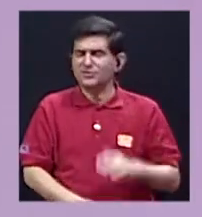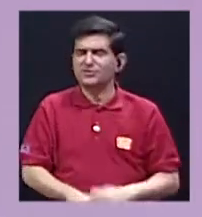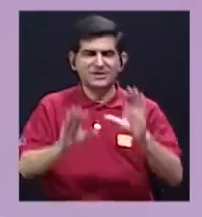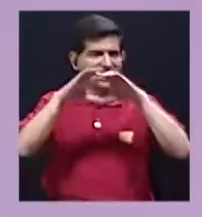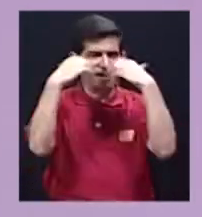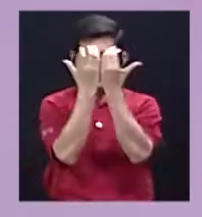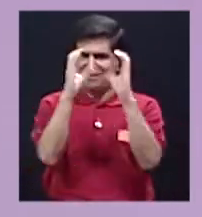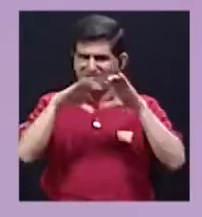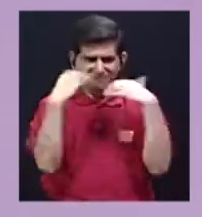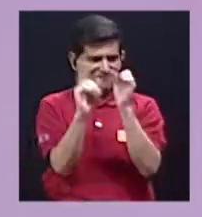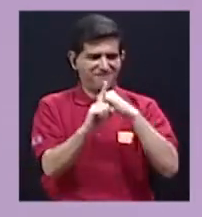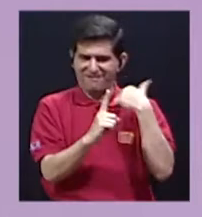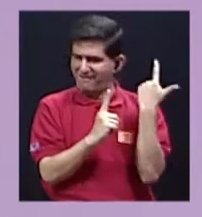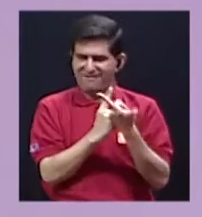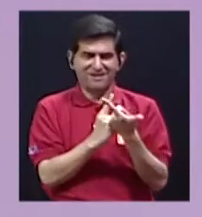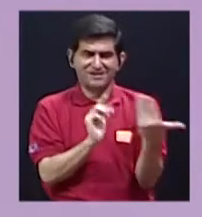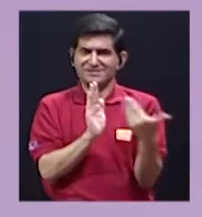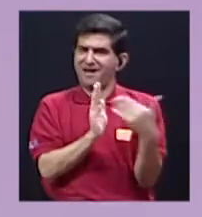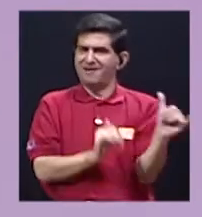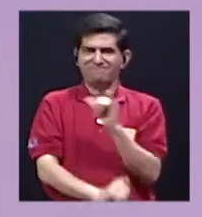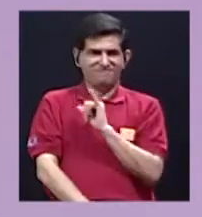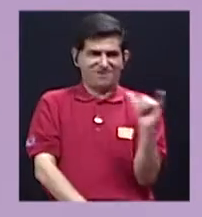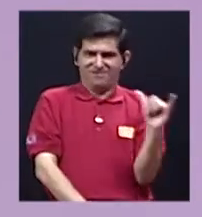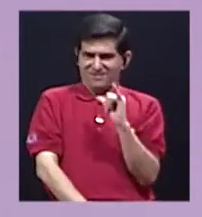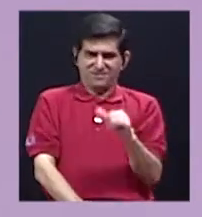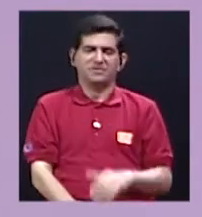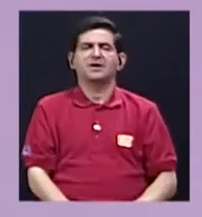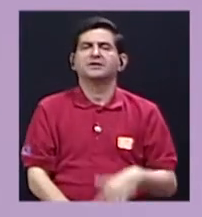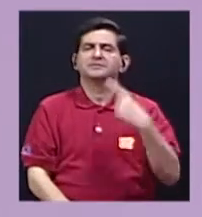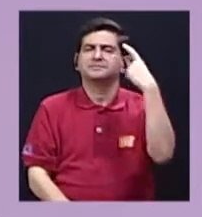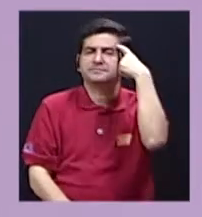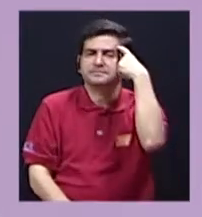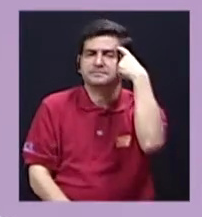social y lo sufren desde